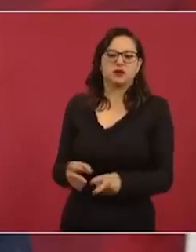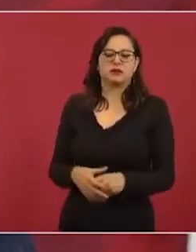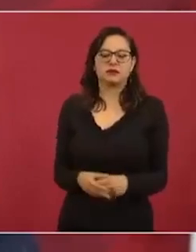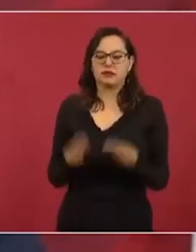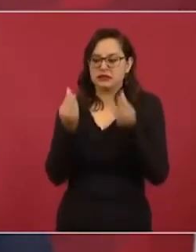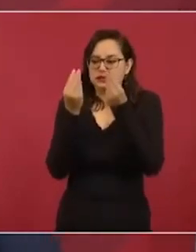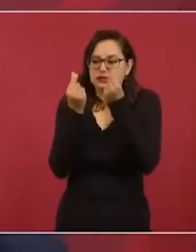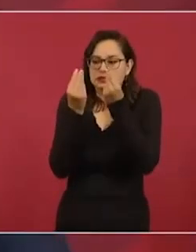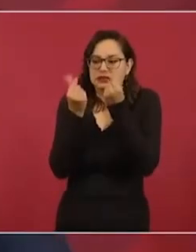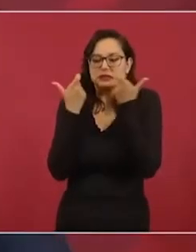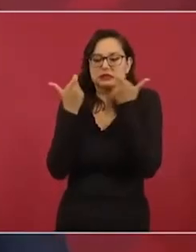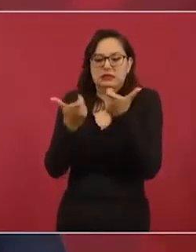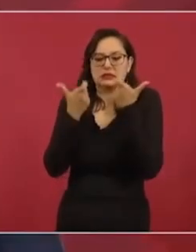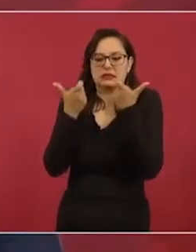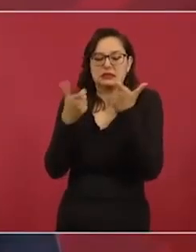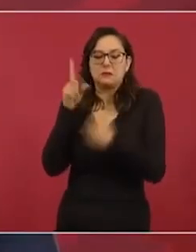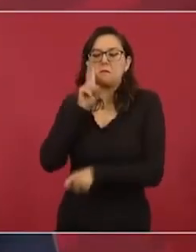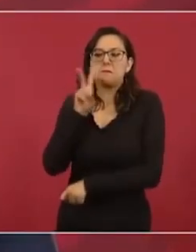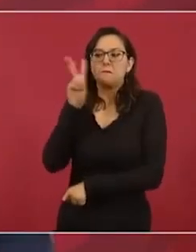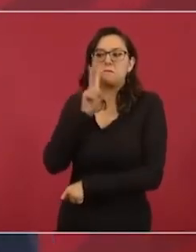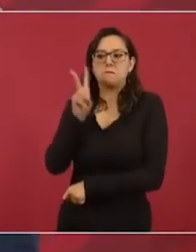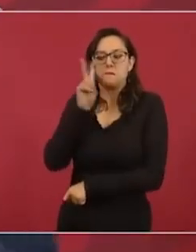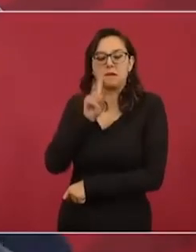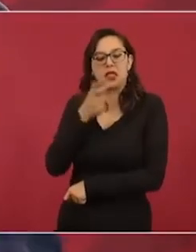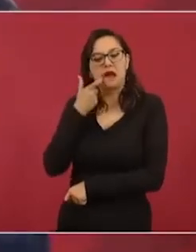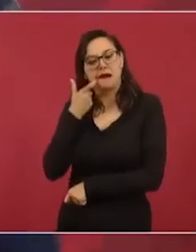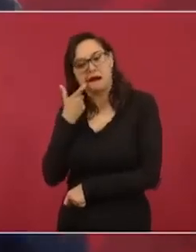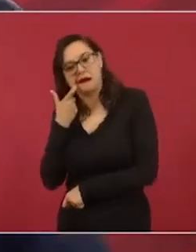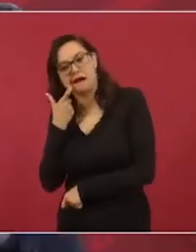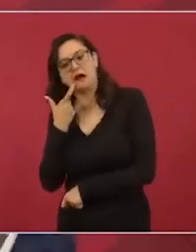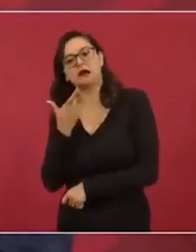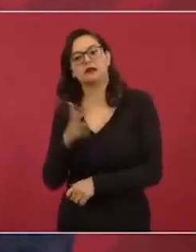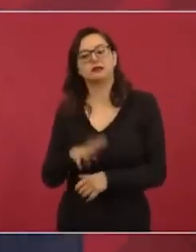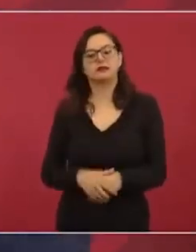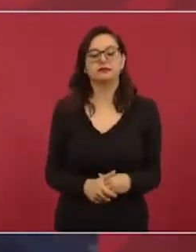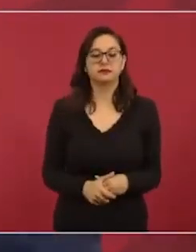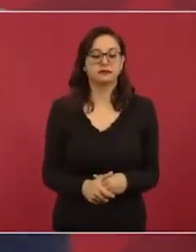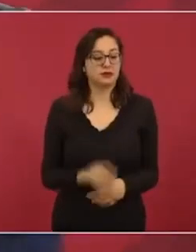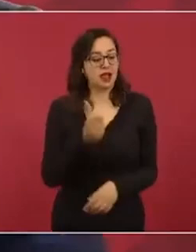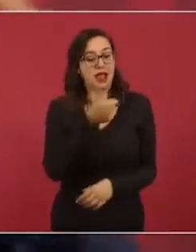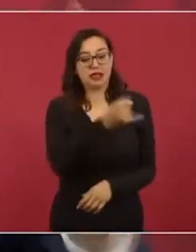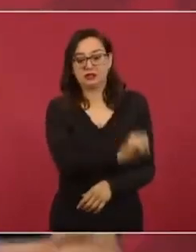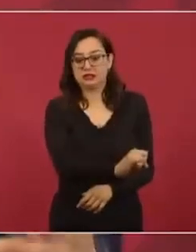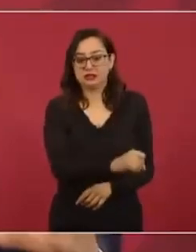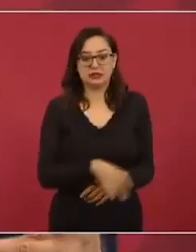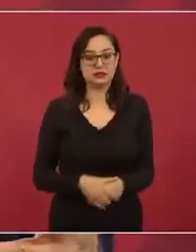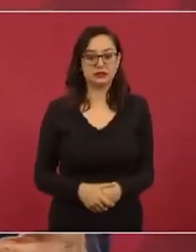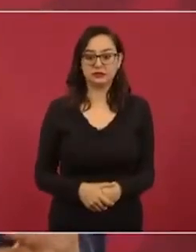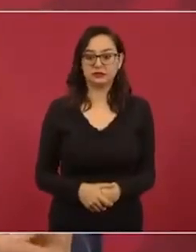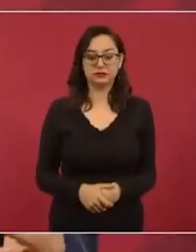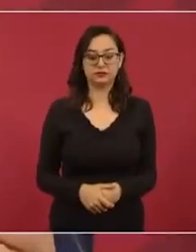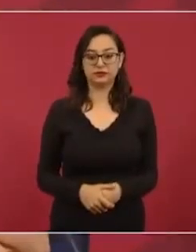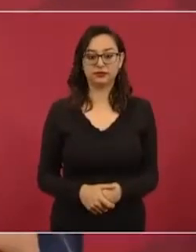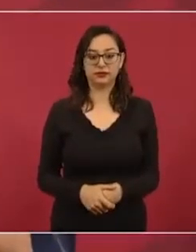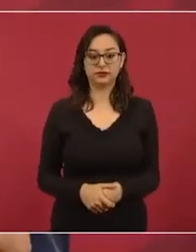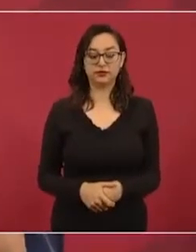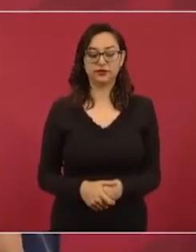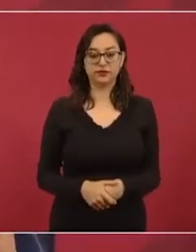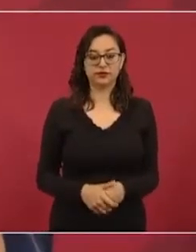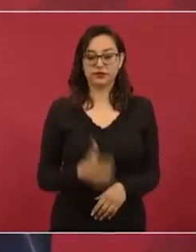al dinero. Entonces, es su Dios el dinero. No pueden vivir